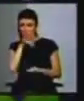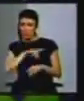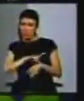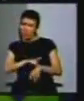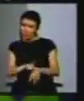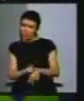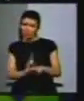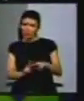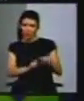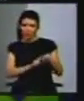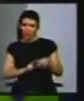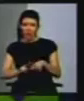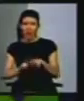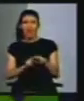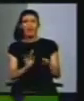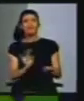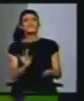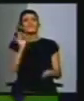cual se aclararon las dudas.